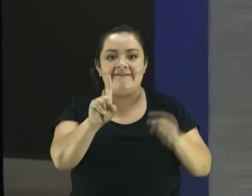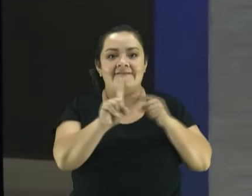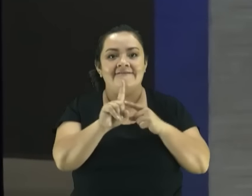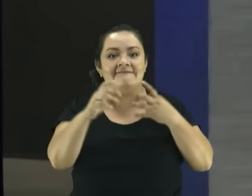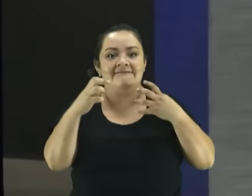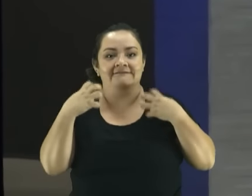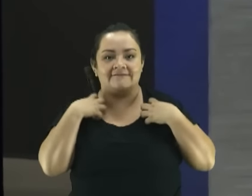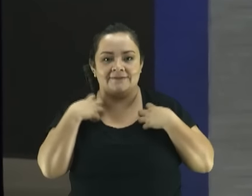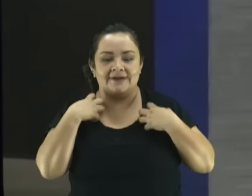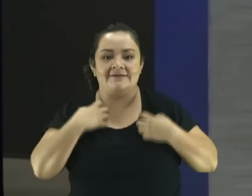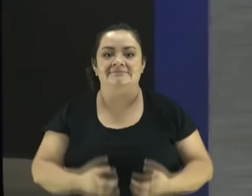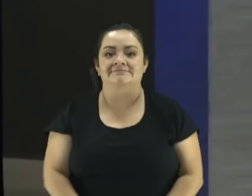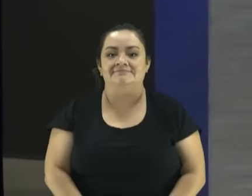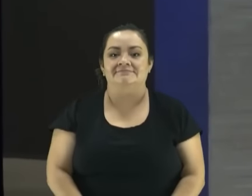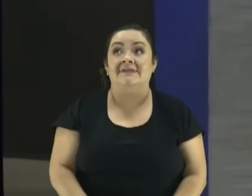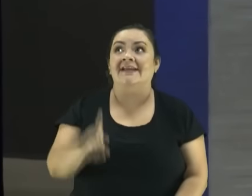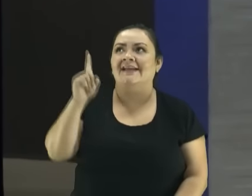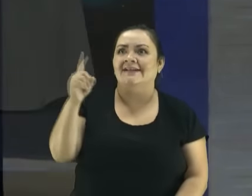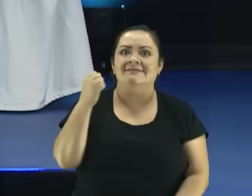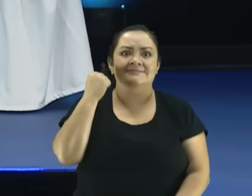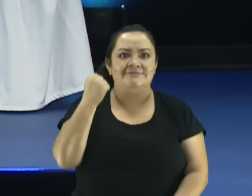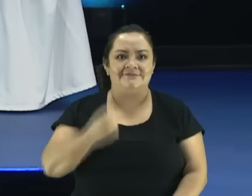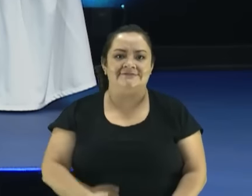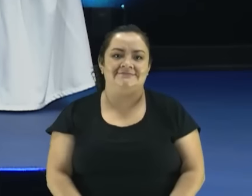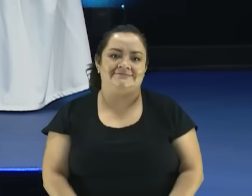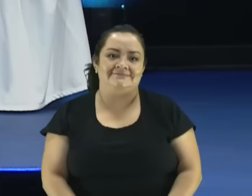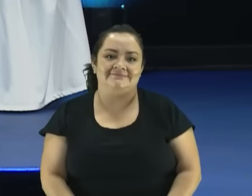carne él es la